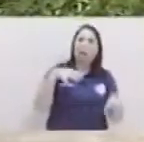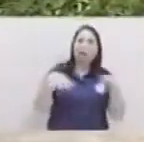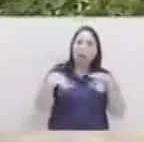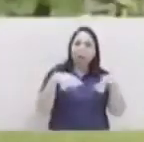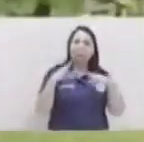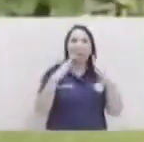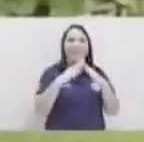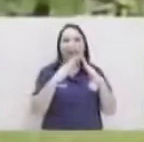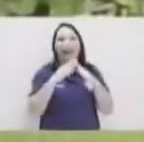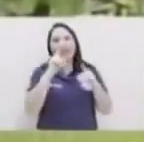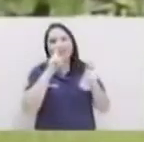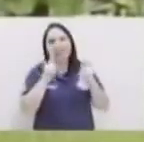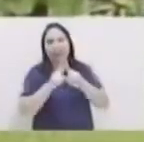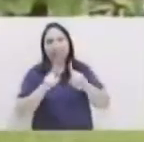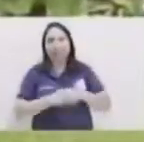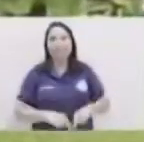interactuar.